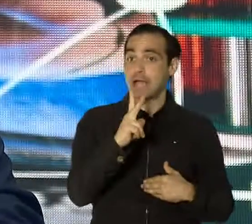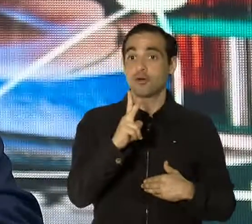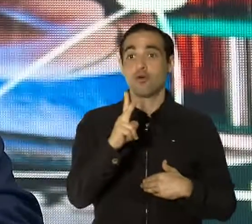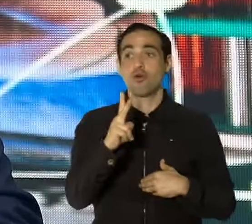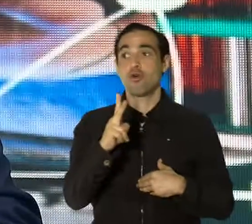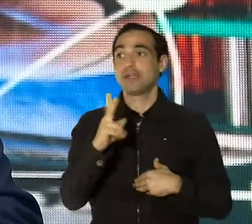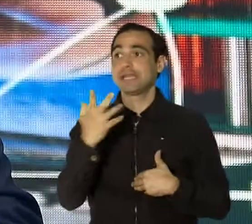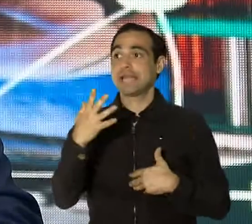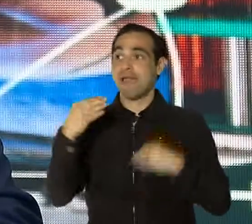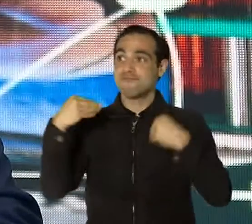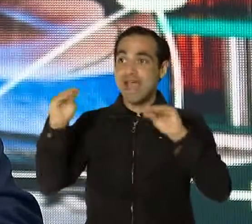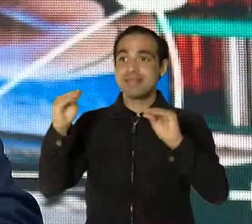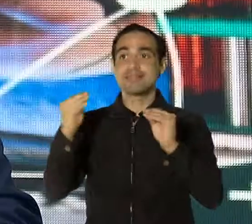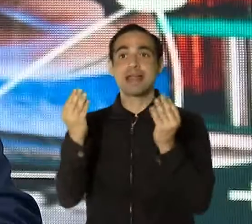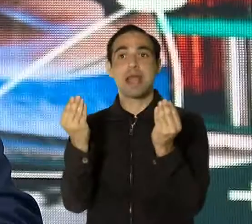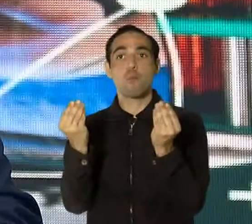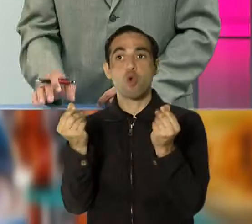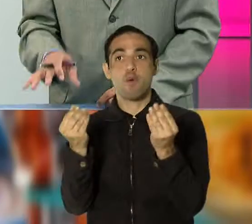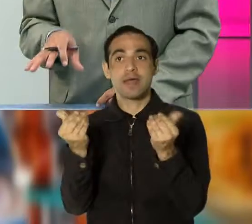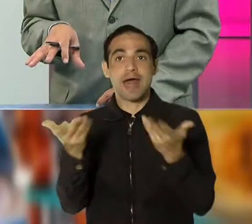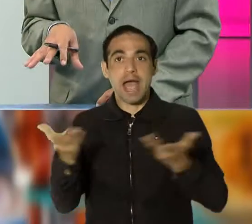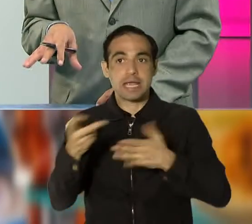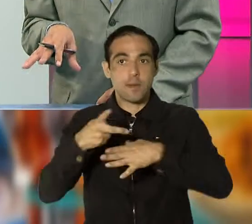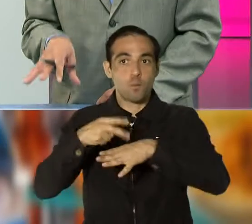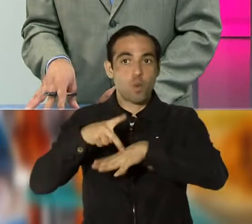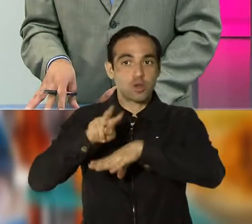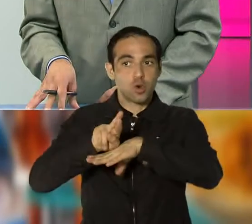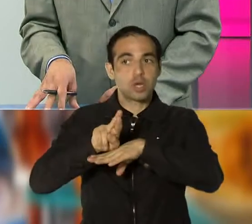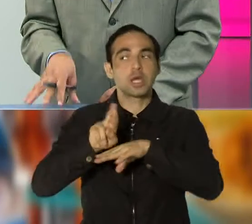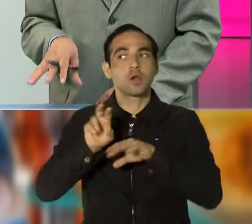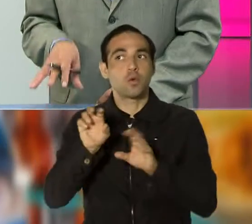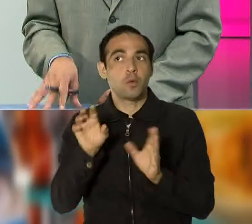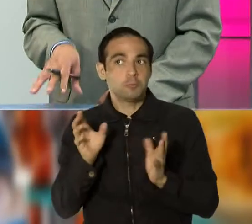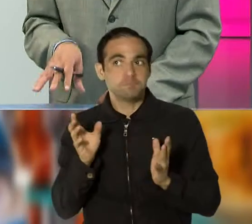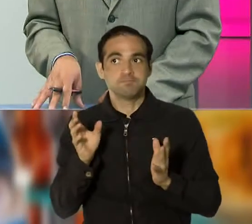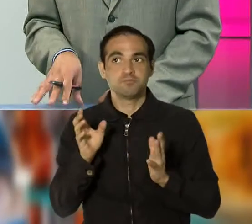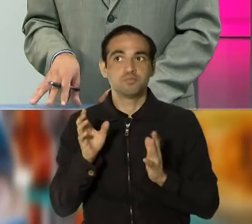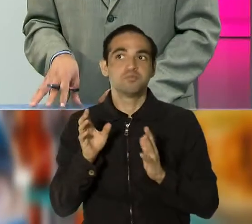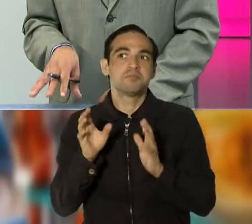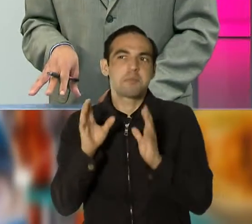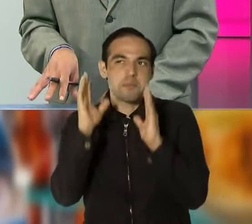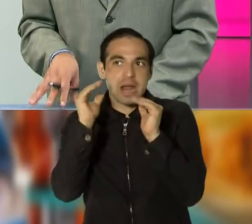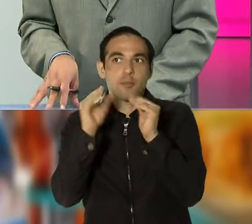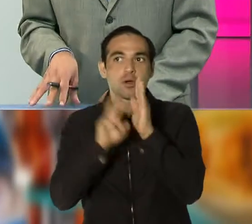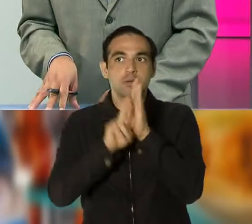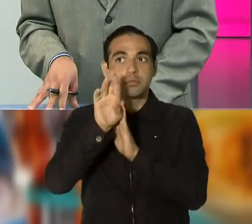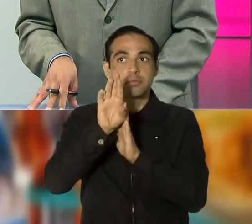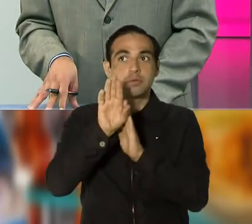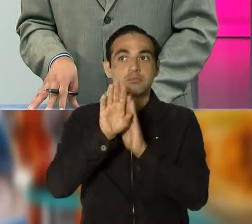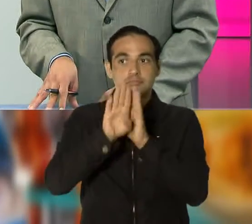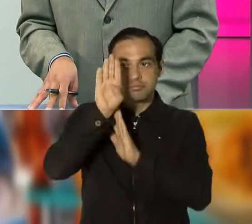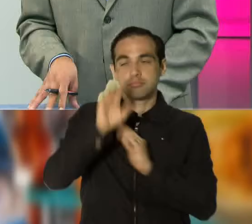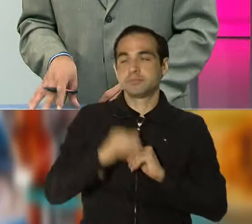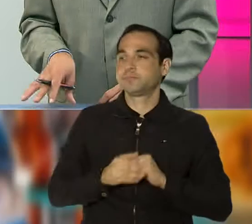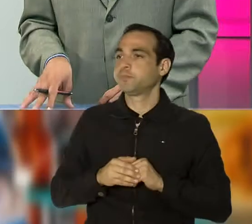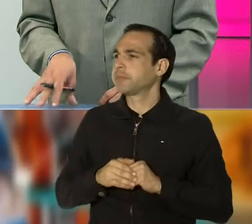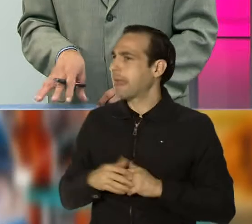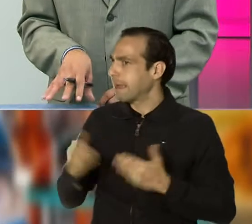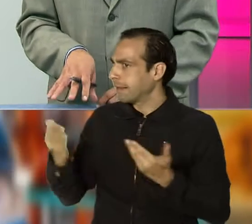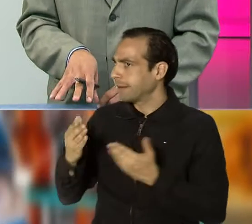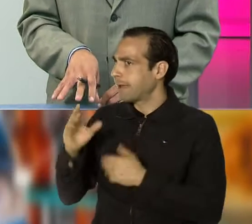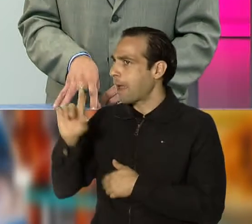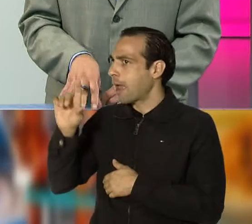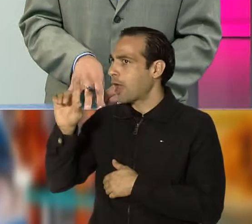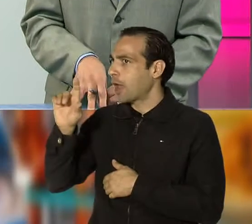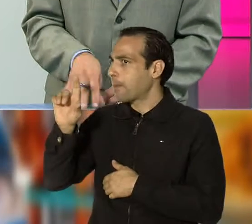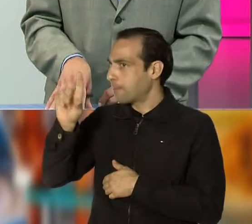bienes raíces locales. Pero vamos a la realidad. Aquí en el presente, en el 2021, y llevamos años